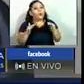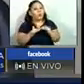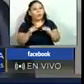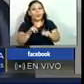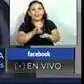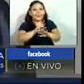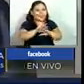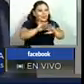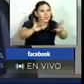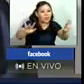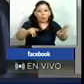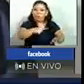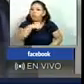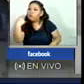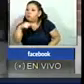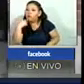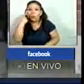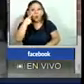dejar testigos